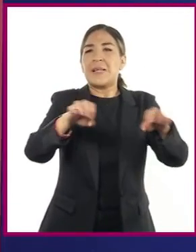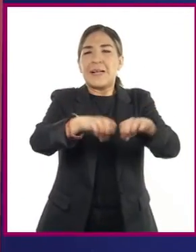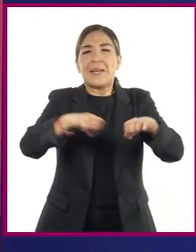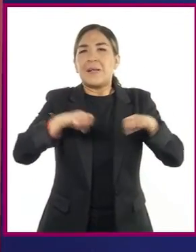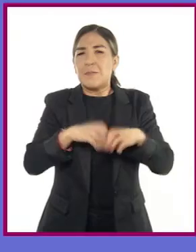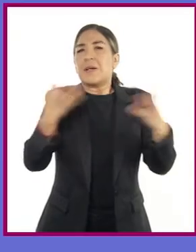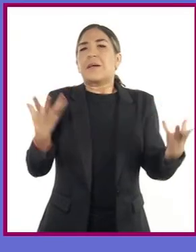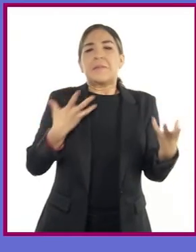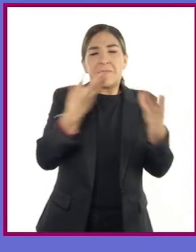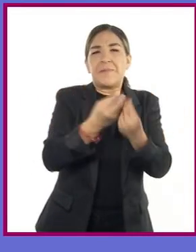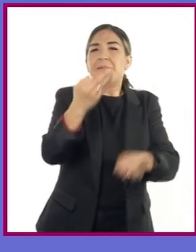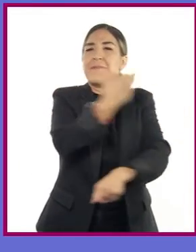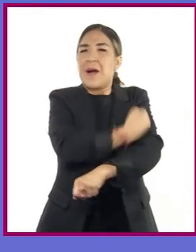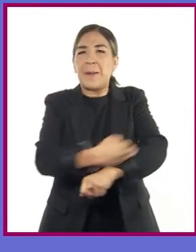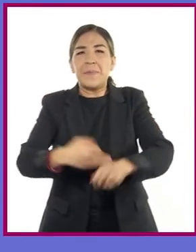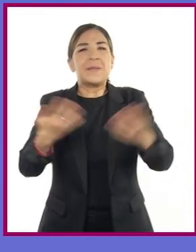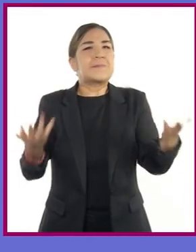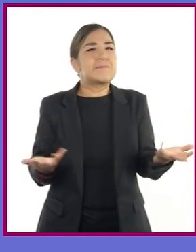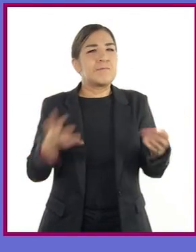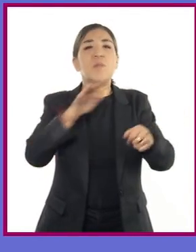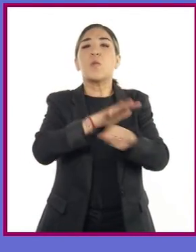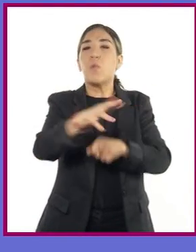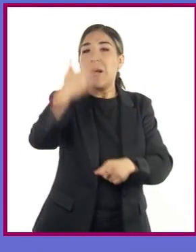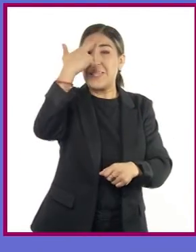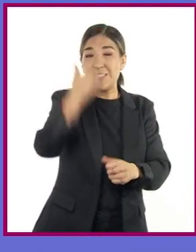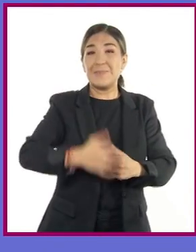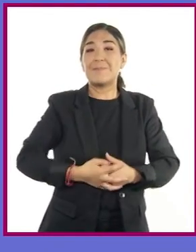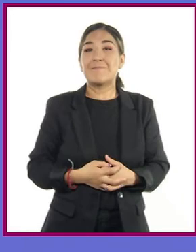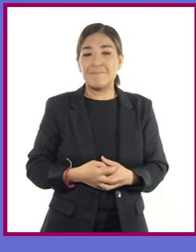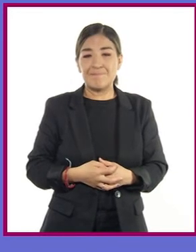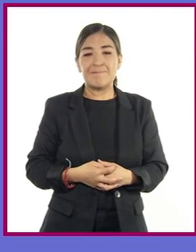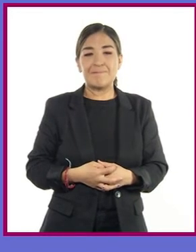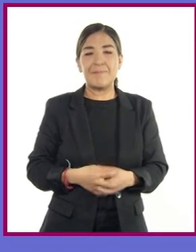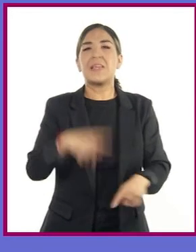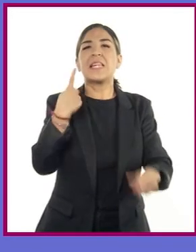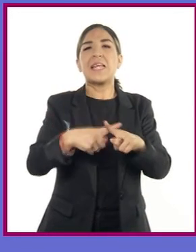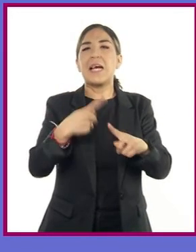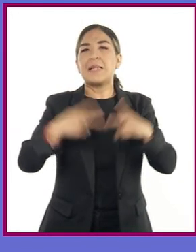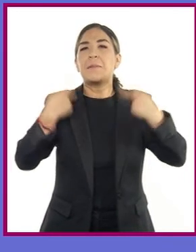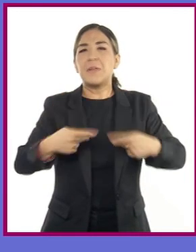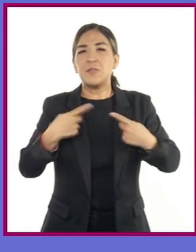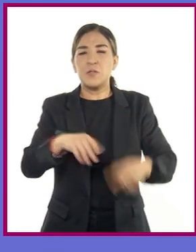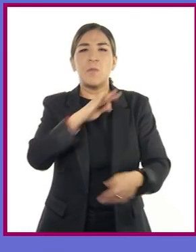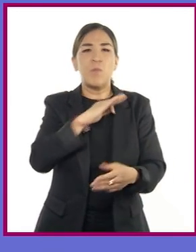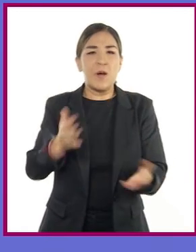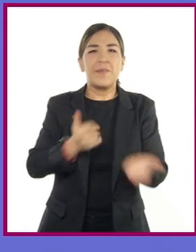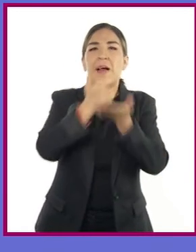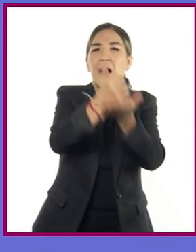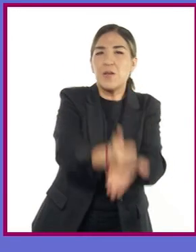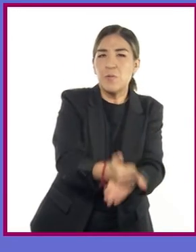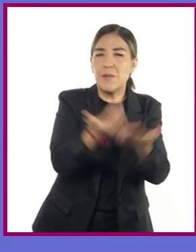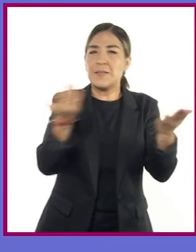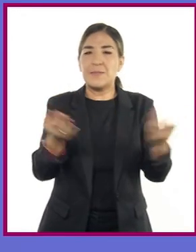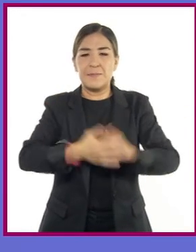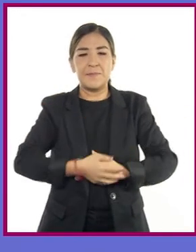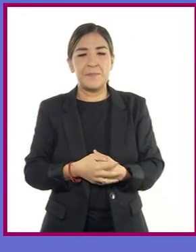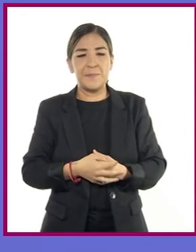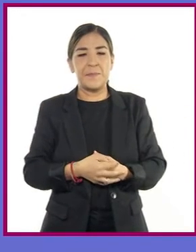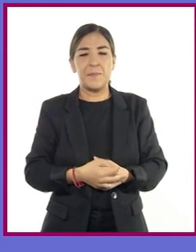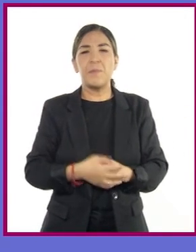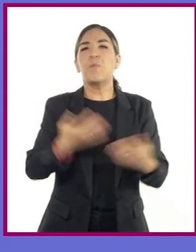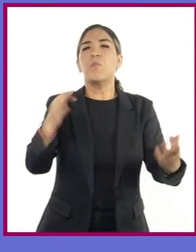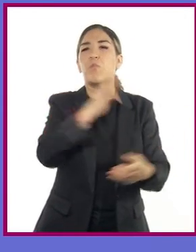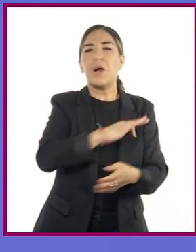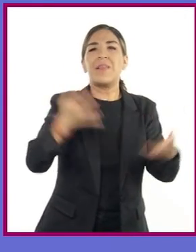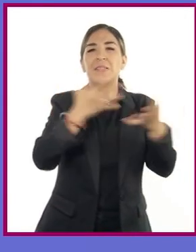o familiar. ¿Cuáles serán las causas? ¿Quiénes podrían intervenir como mediadores? ¿Qué podrían hacer